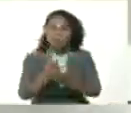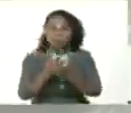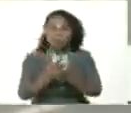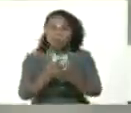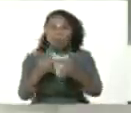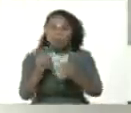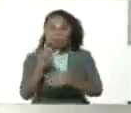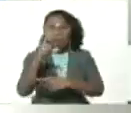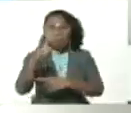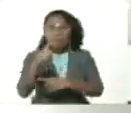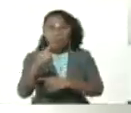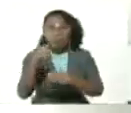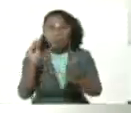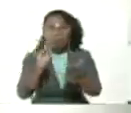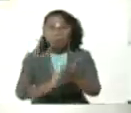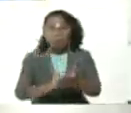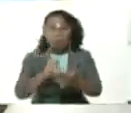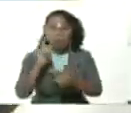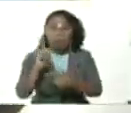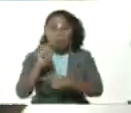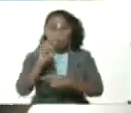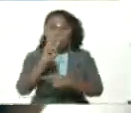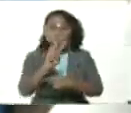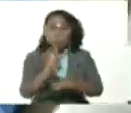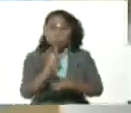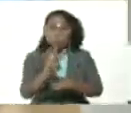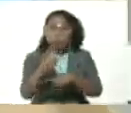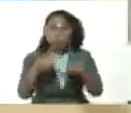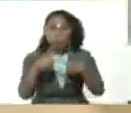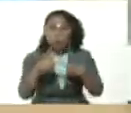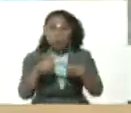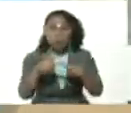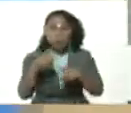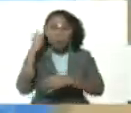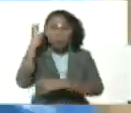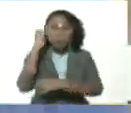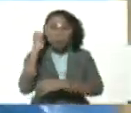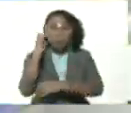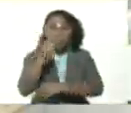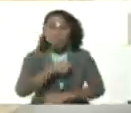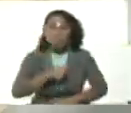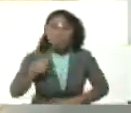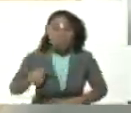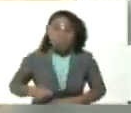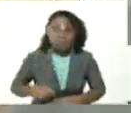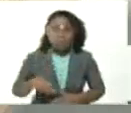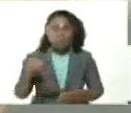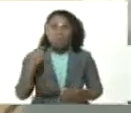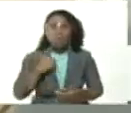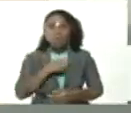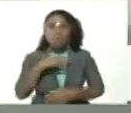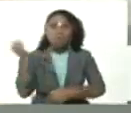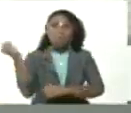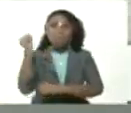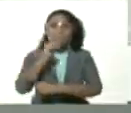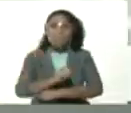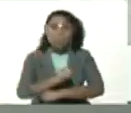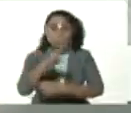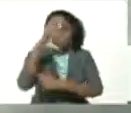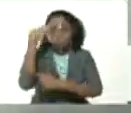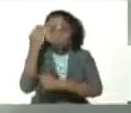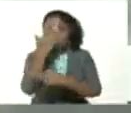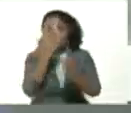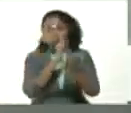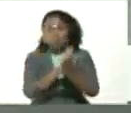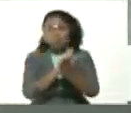camarón, puesto específicamente en dos espacios, en Europa y en China. Estamos venciendo, hermanos presidentes, con Dios por delante